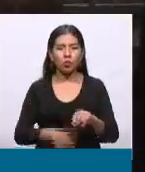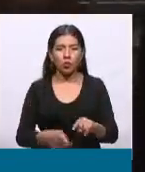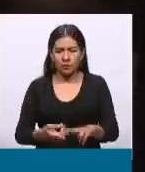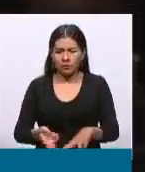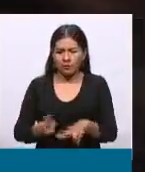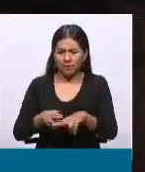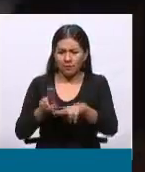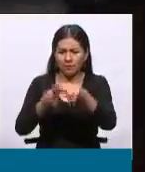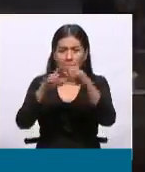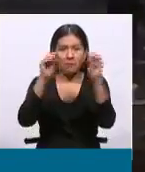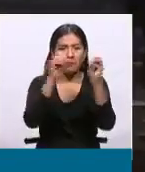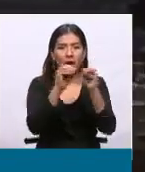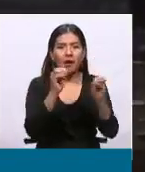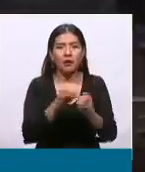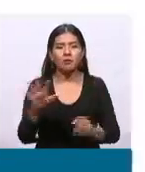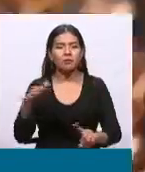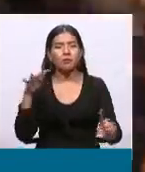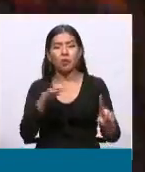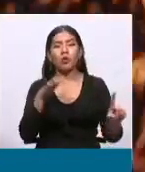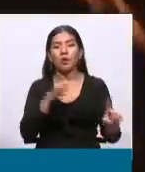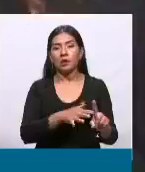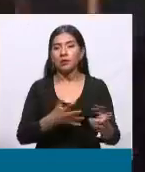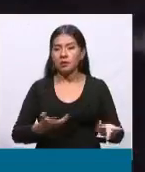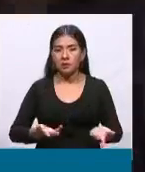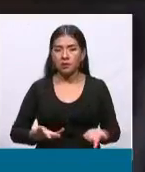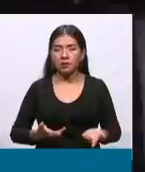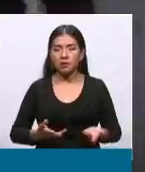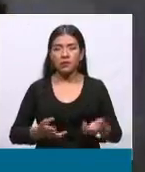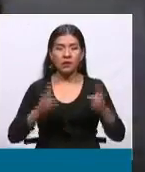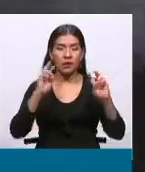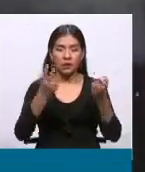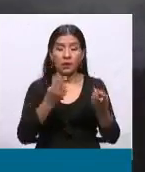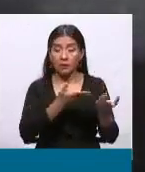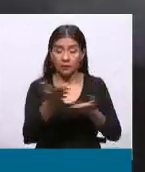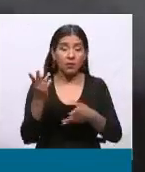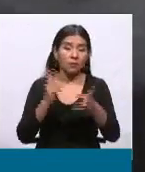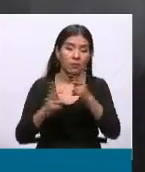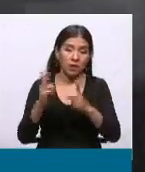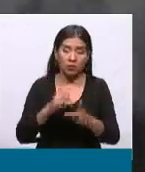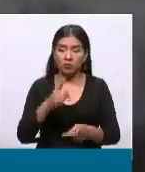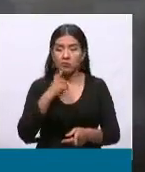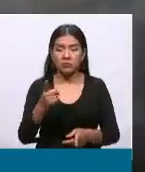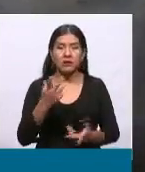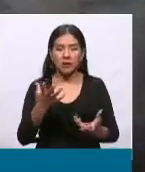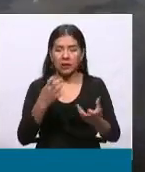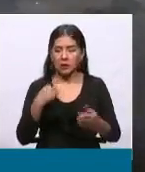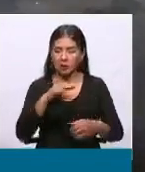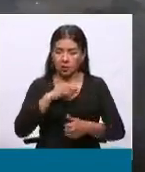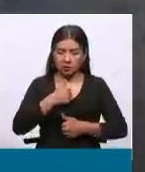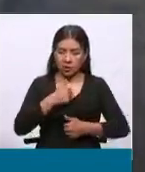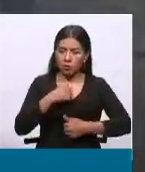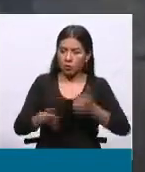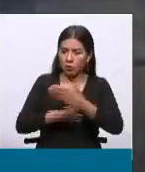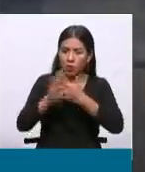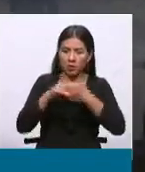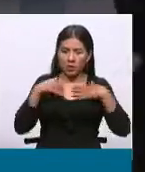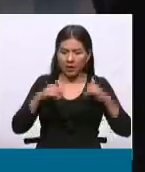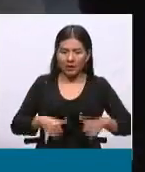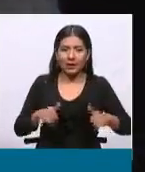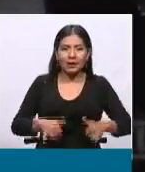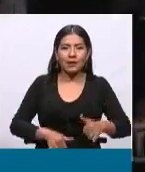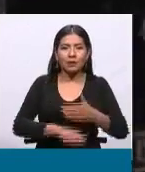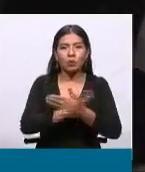violencia. Porque claro, la gente en su derecho a defenderse está ahí